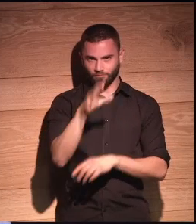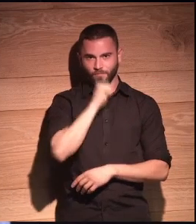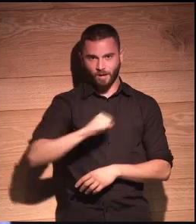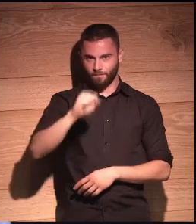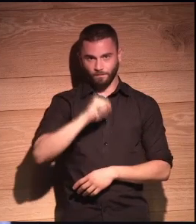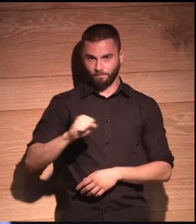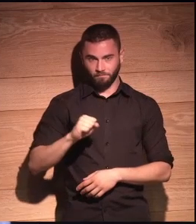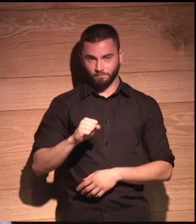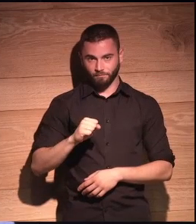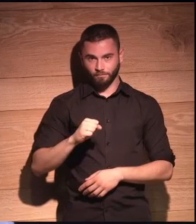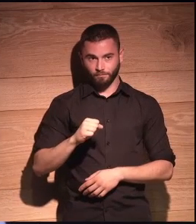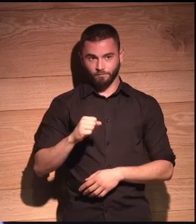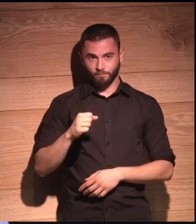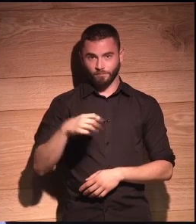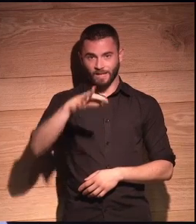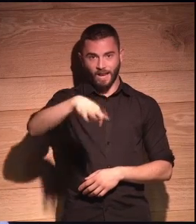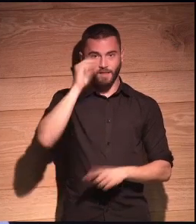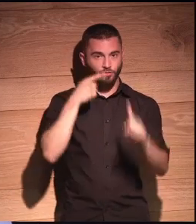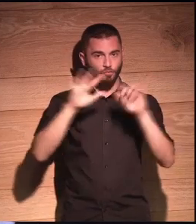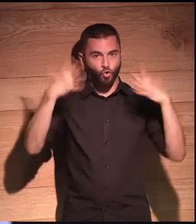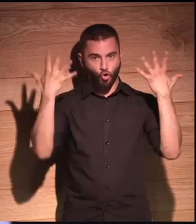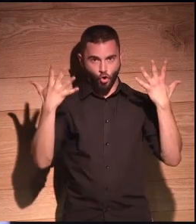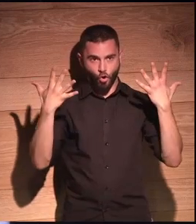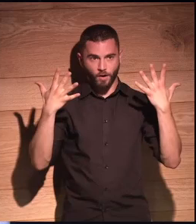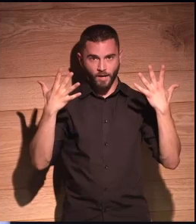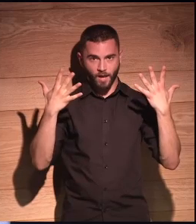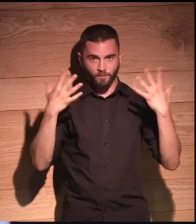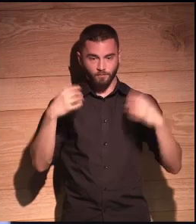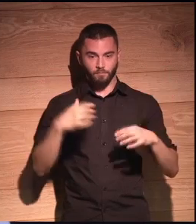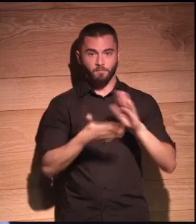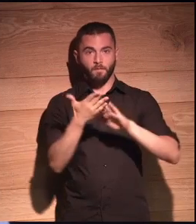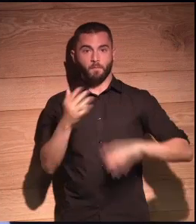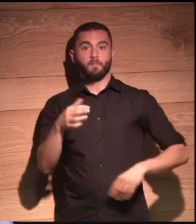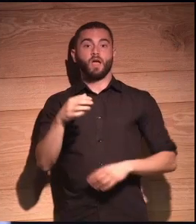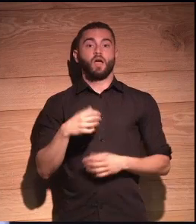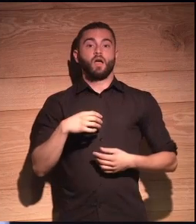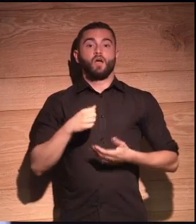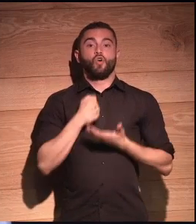de hecho, Elegidos para la Gloria tuvo varias nominaciones al Oscar y creo